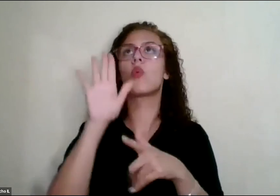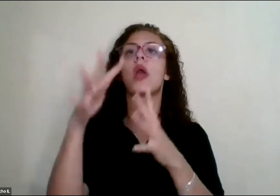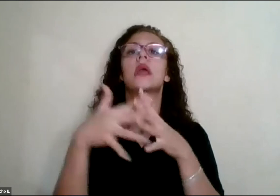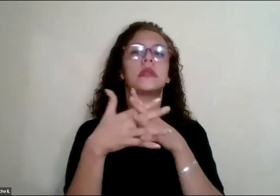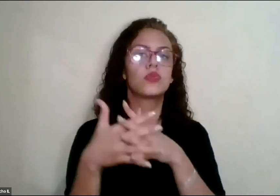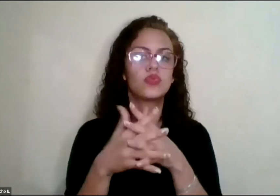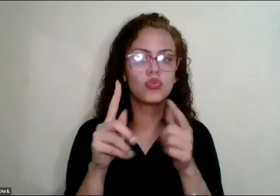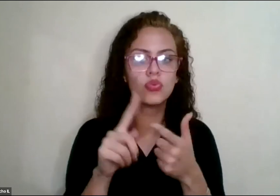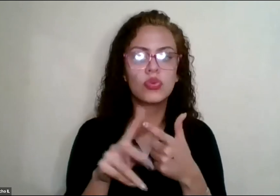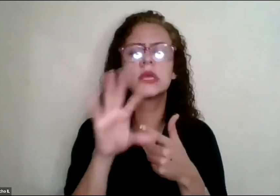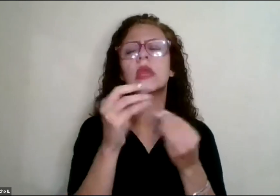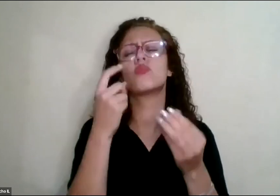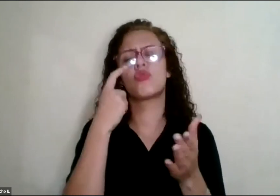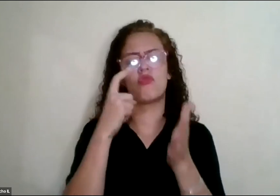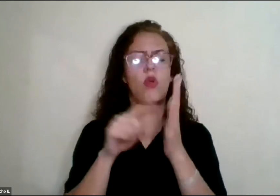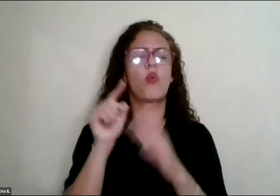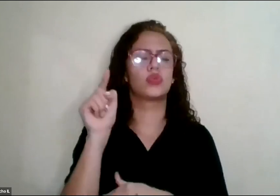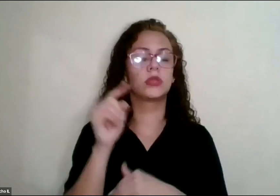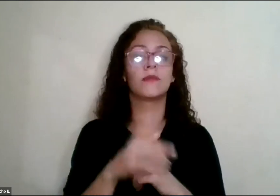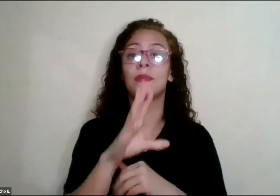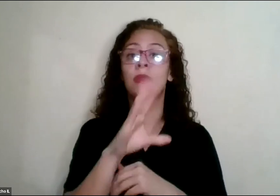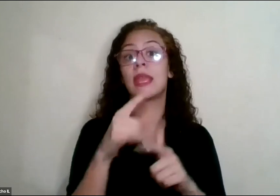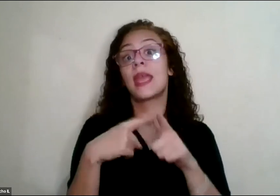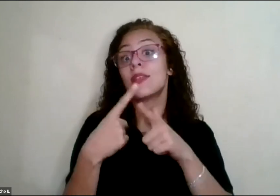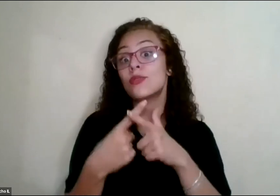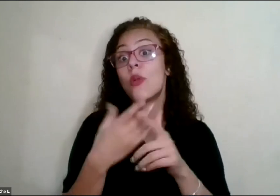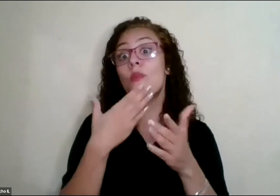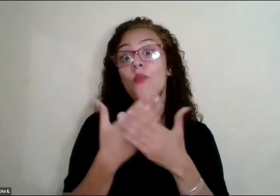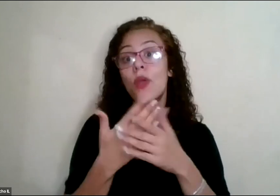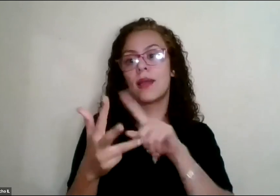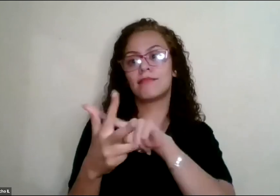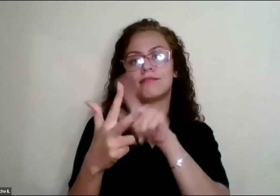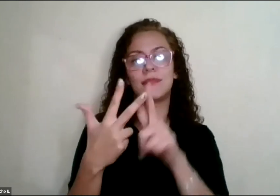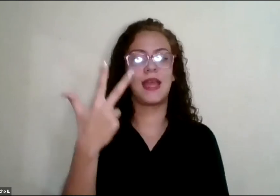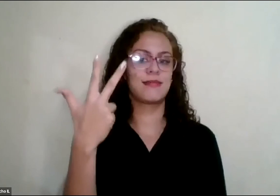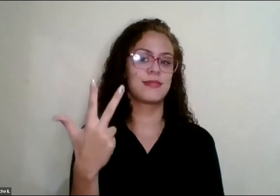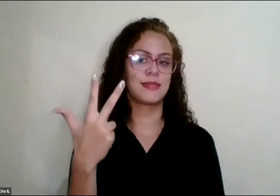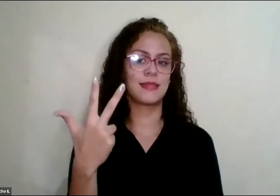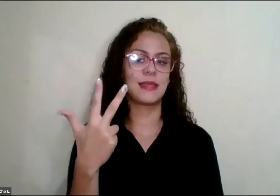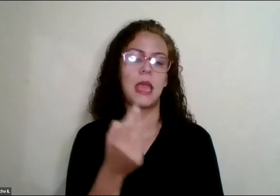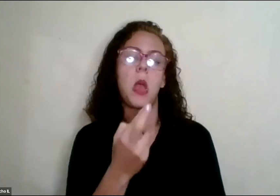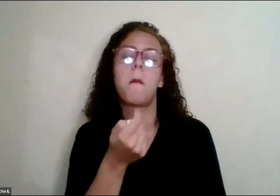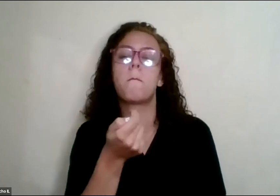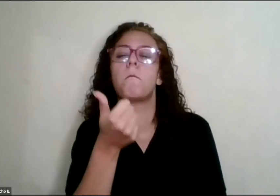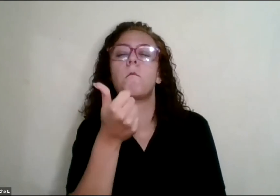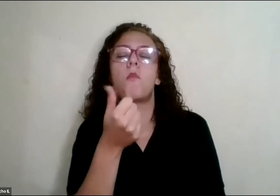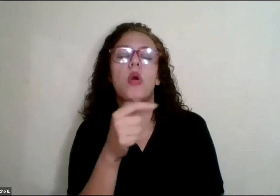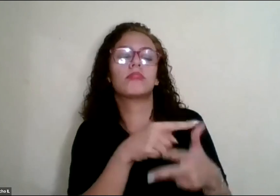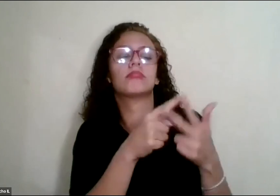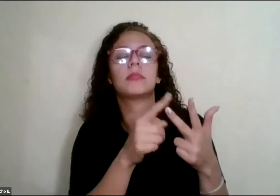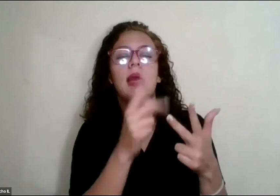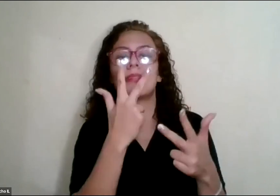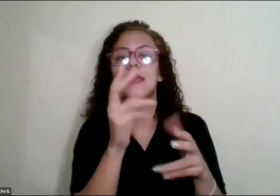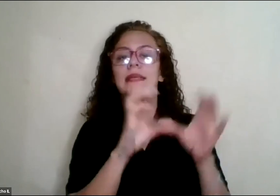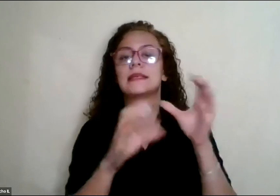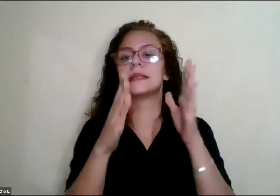Unidos y es muy reconocida ahí. Entonces, bueno, estas son tres, así, pinceladas de tres